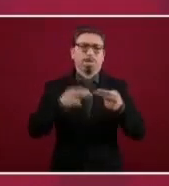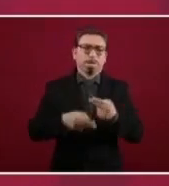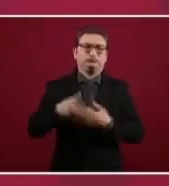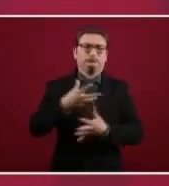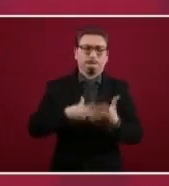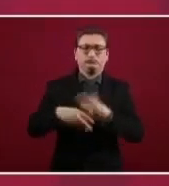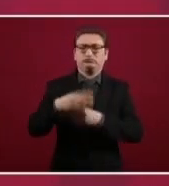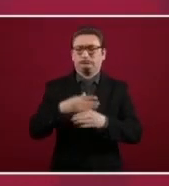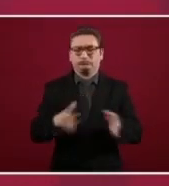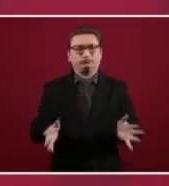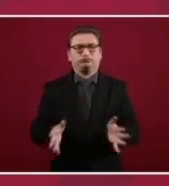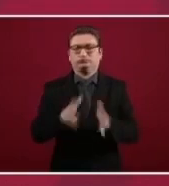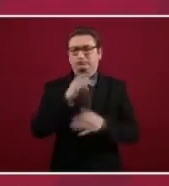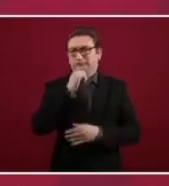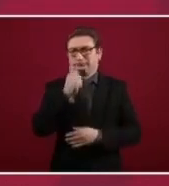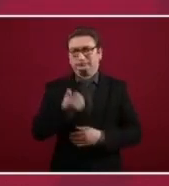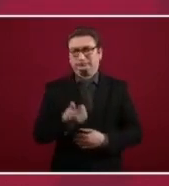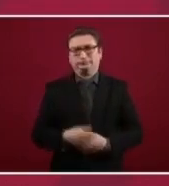comercio